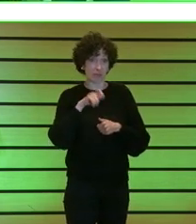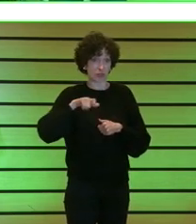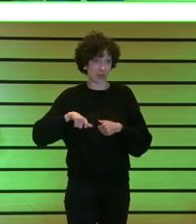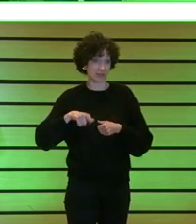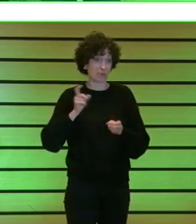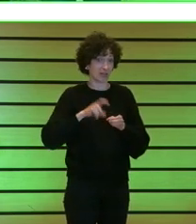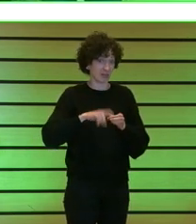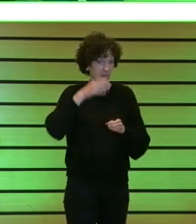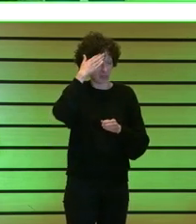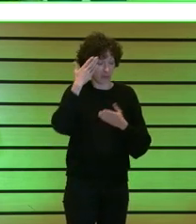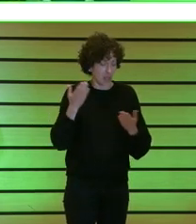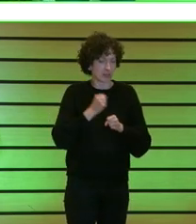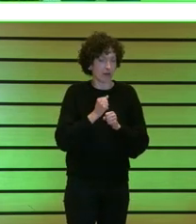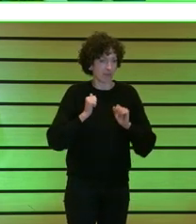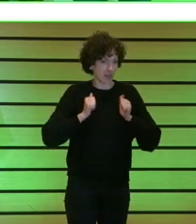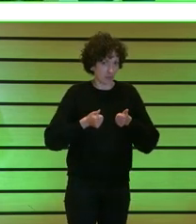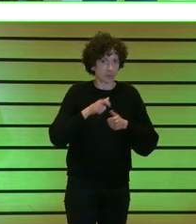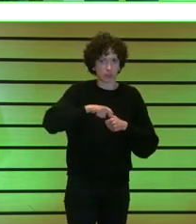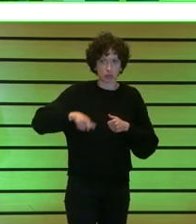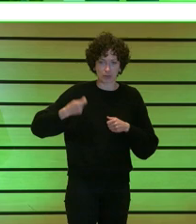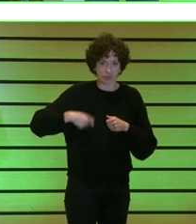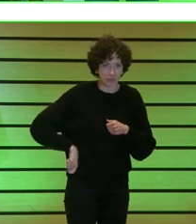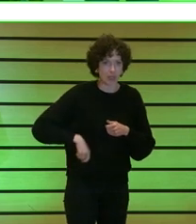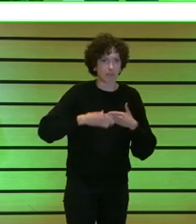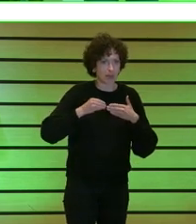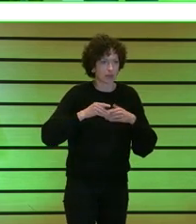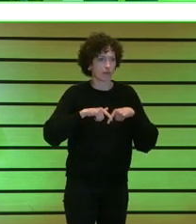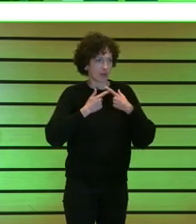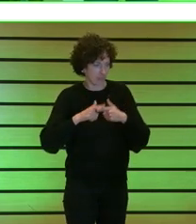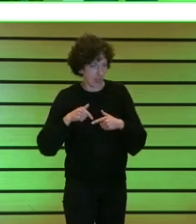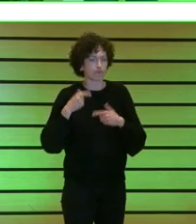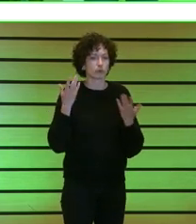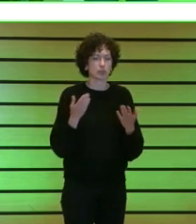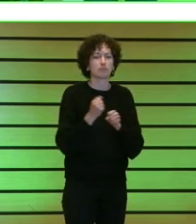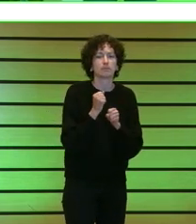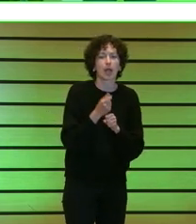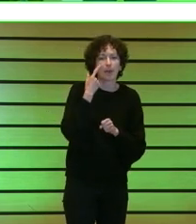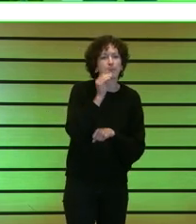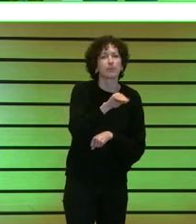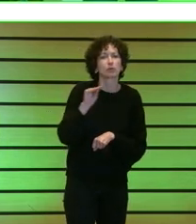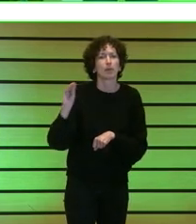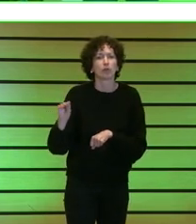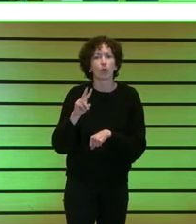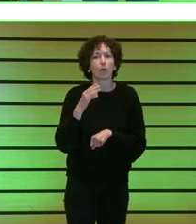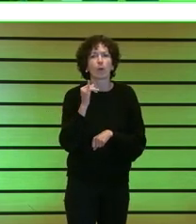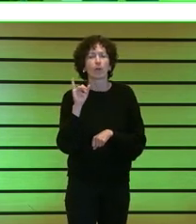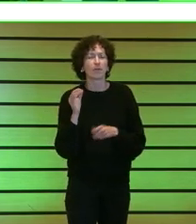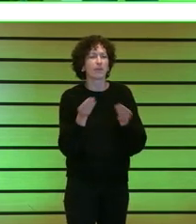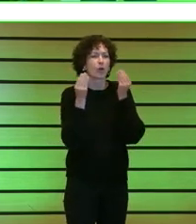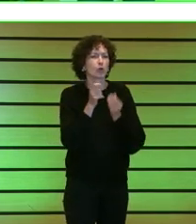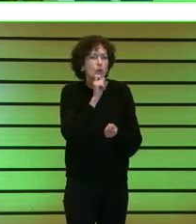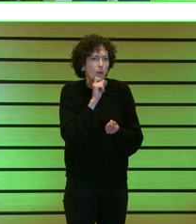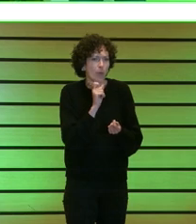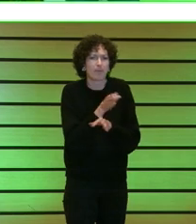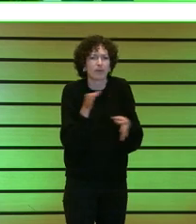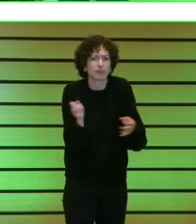los propios pacientes y las familias y les hicimos esta pregunta cómo Trabajamos para que nuestras UCI sean mejores Cómo sería la UCI ideal